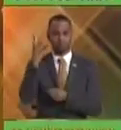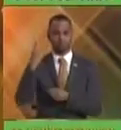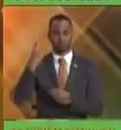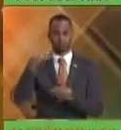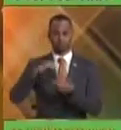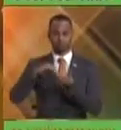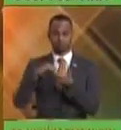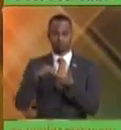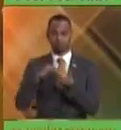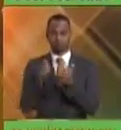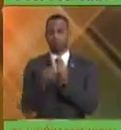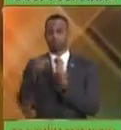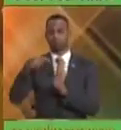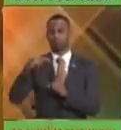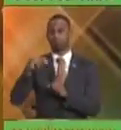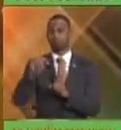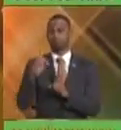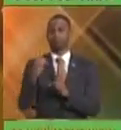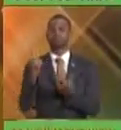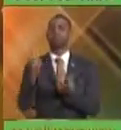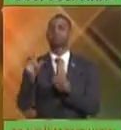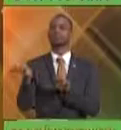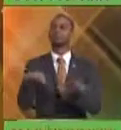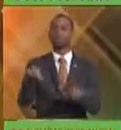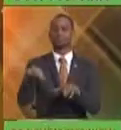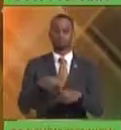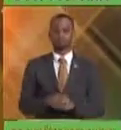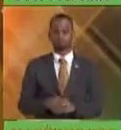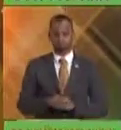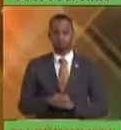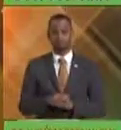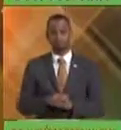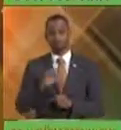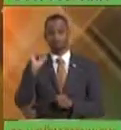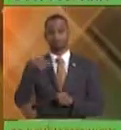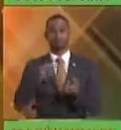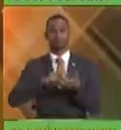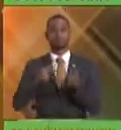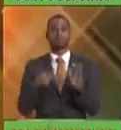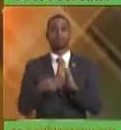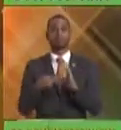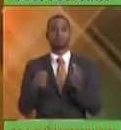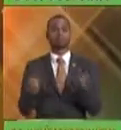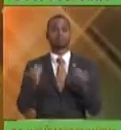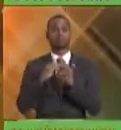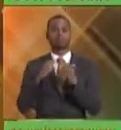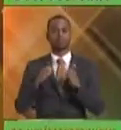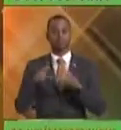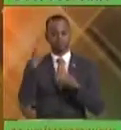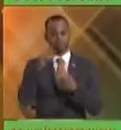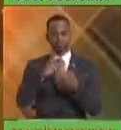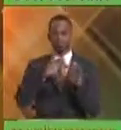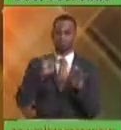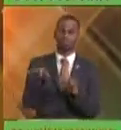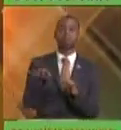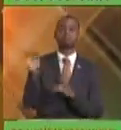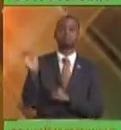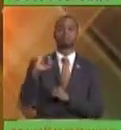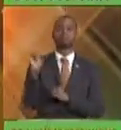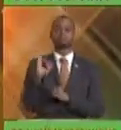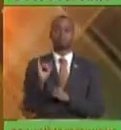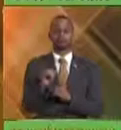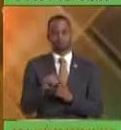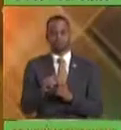junto al pleno de lo que va a reconocer es la práctica entonces eso da mucho mayor oportunidad de ser reconocido y también